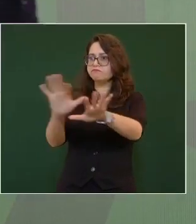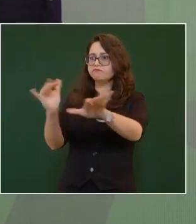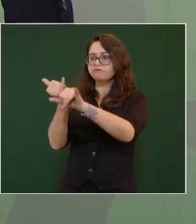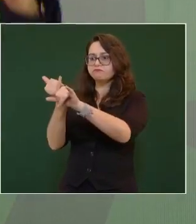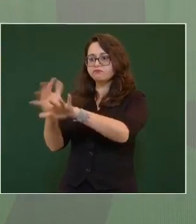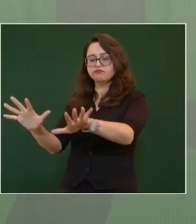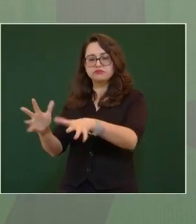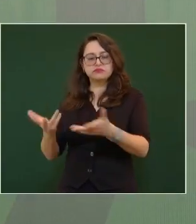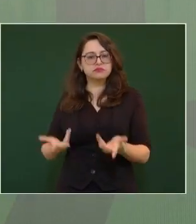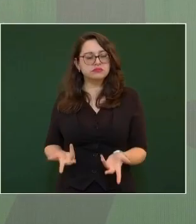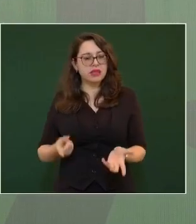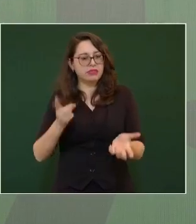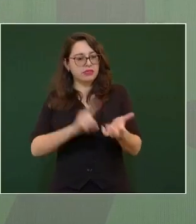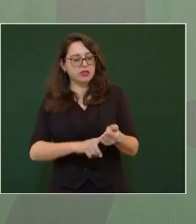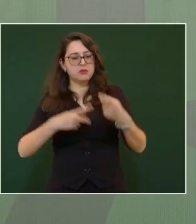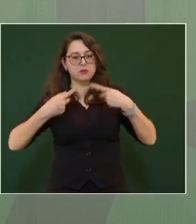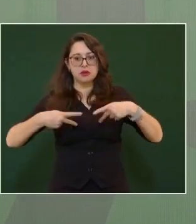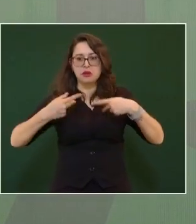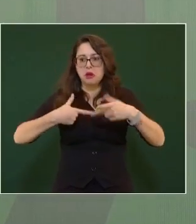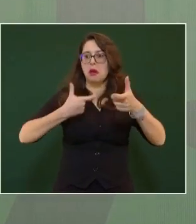de los medios,